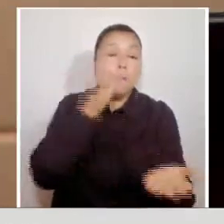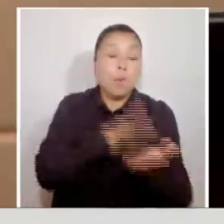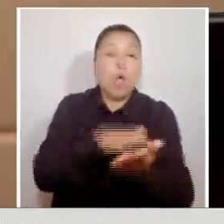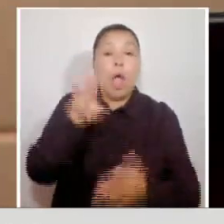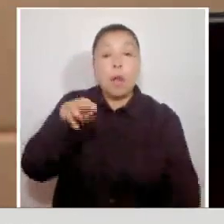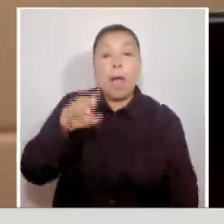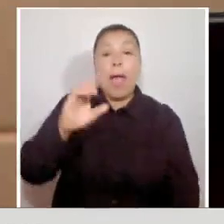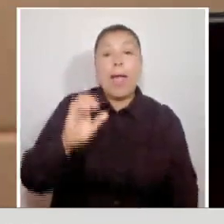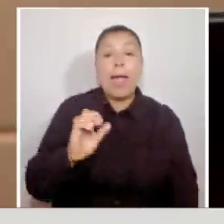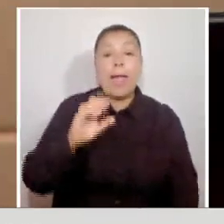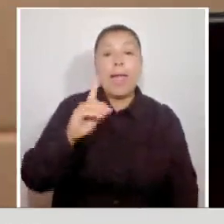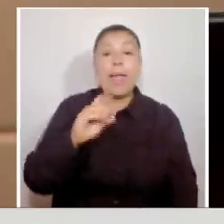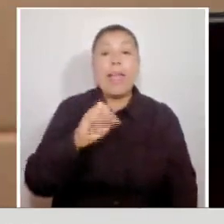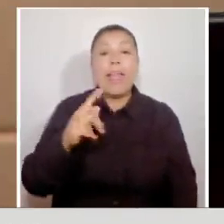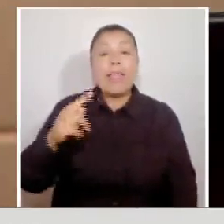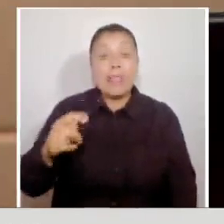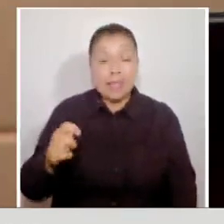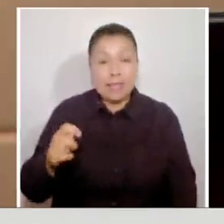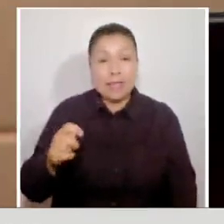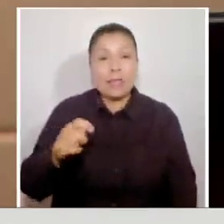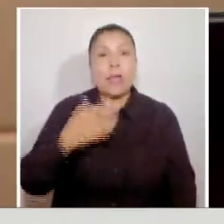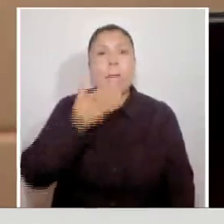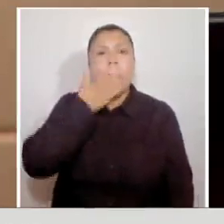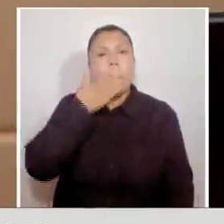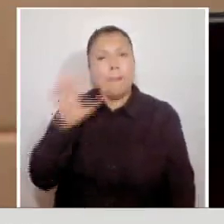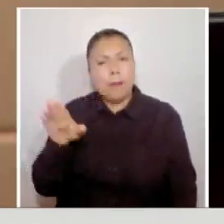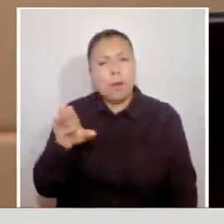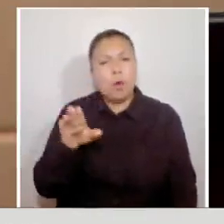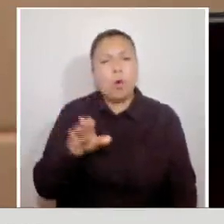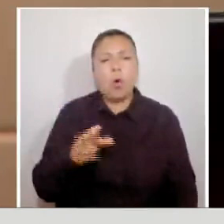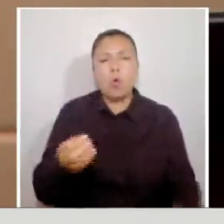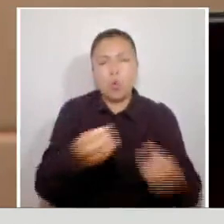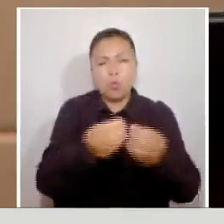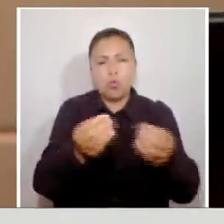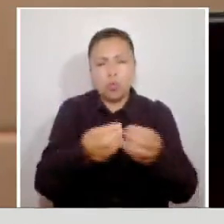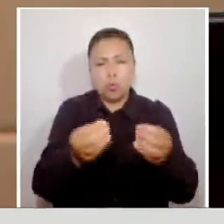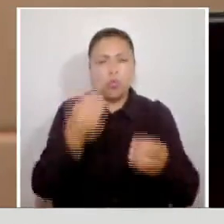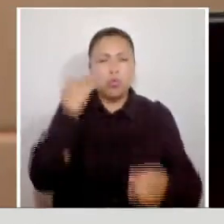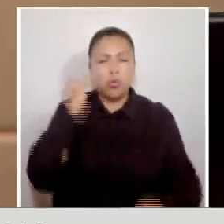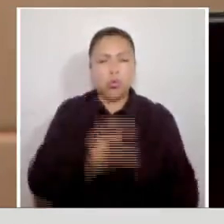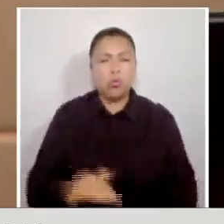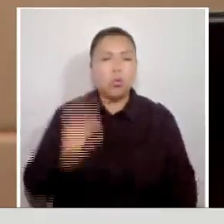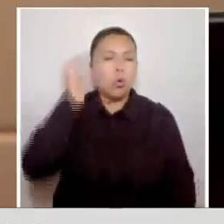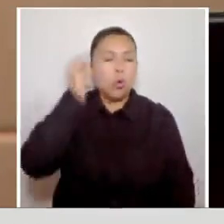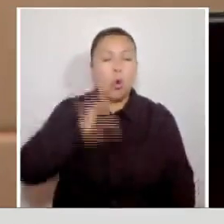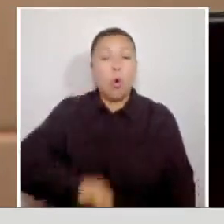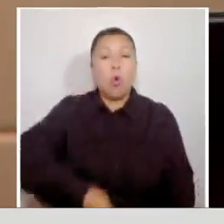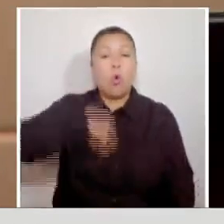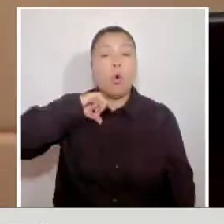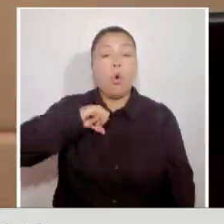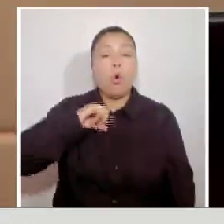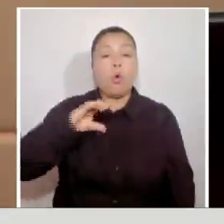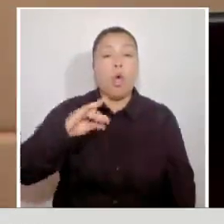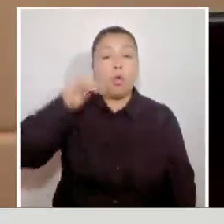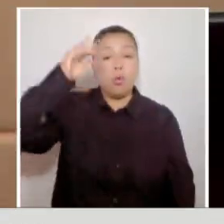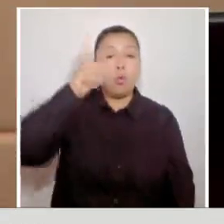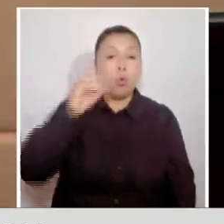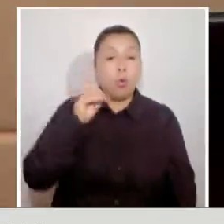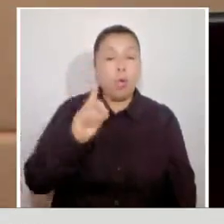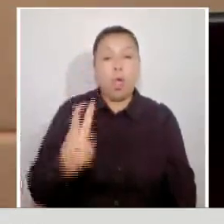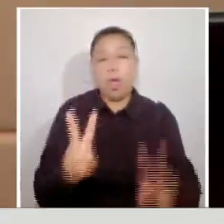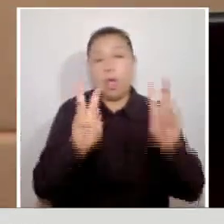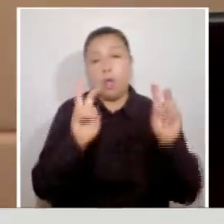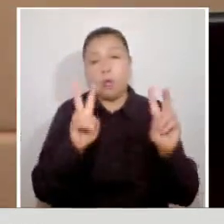realmente viene a mejorar la vida de muchos niños jóvenes y adultos con discapacidad en un tema que